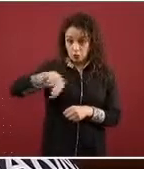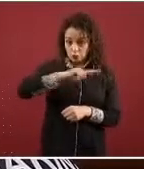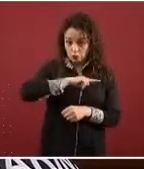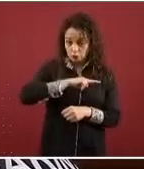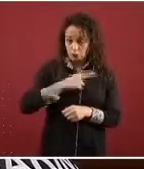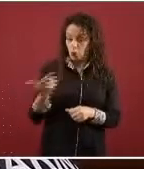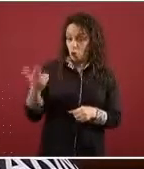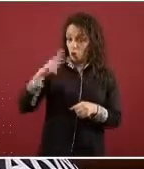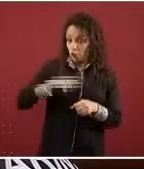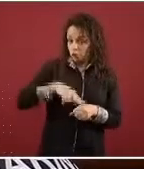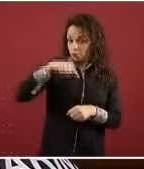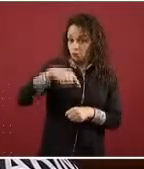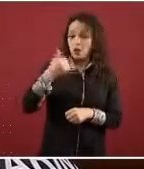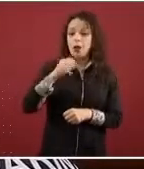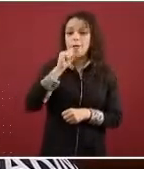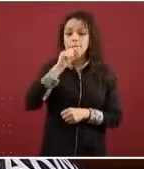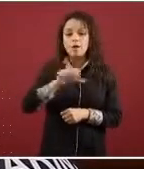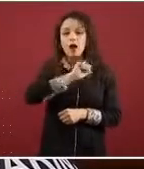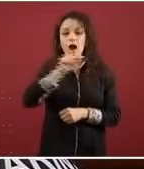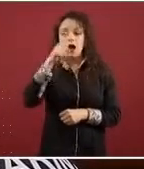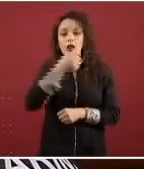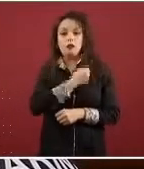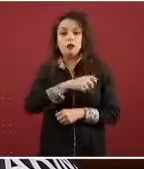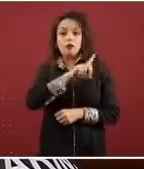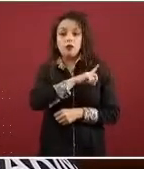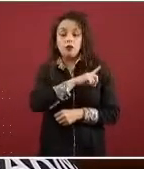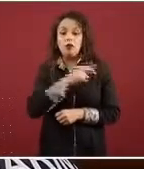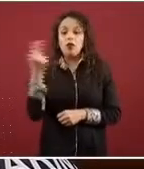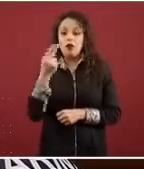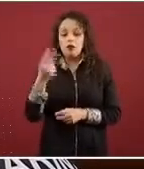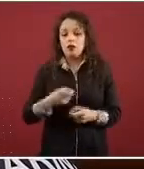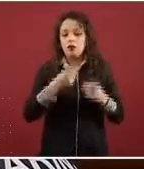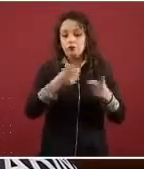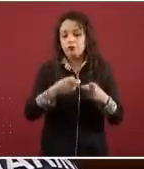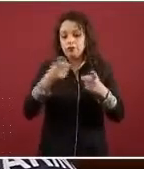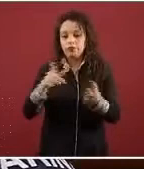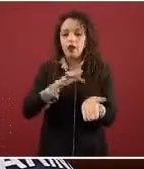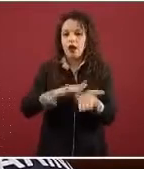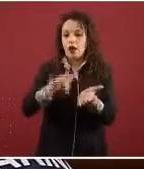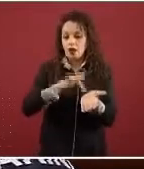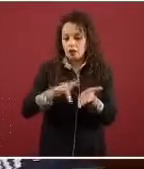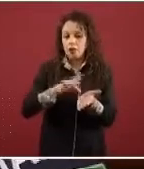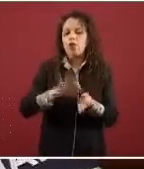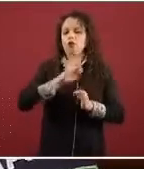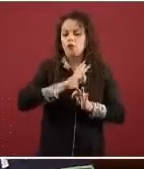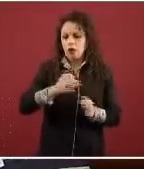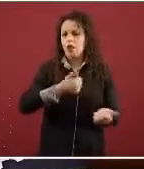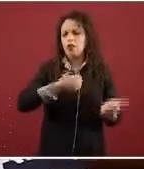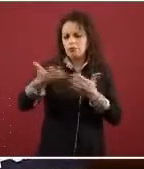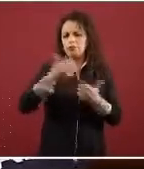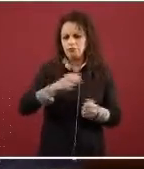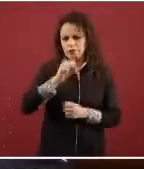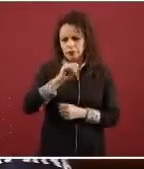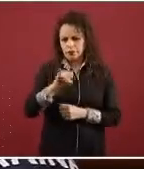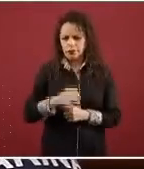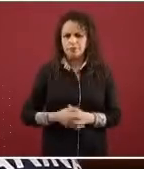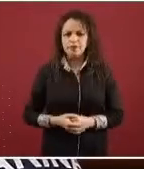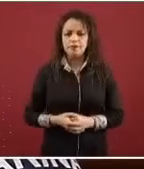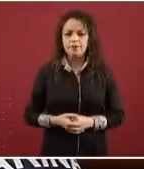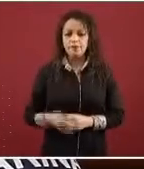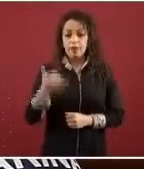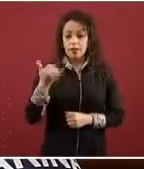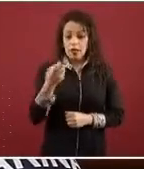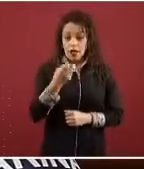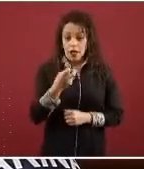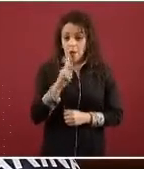hospitales que el sector salud nos diga que los podamos apoyar, se los podemos enviar. Y por último les quiero decir que este